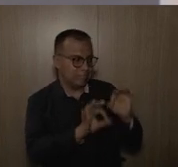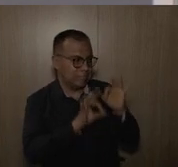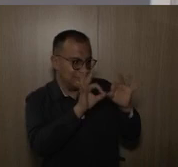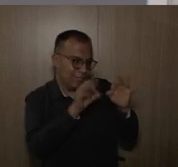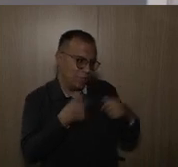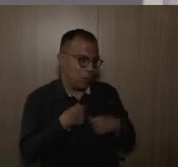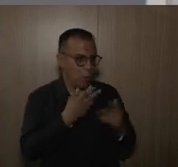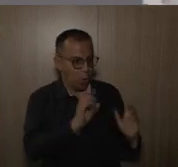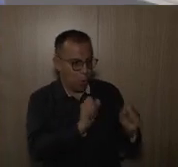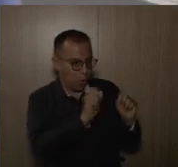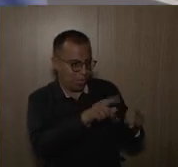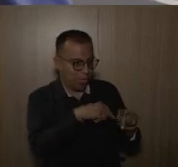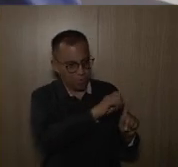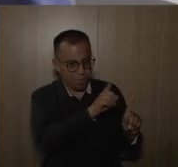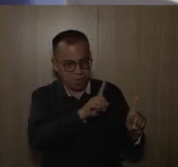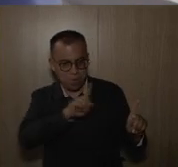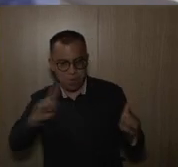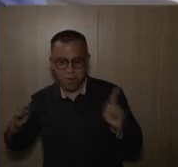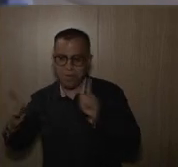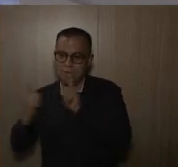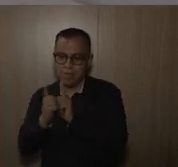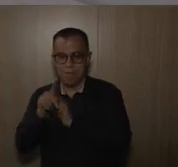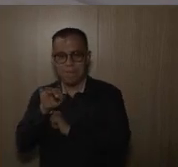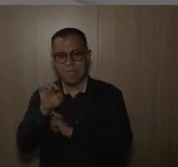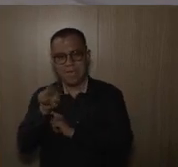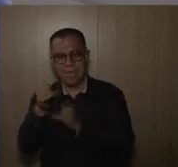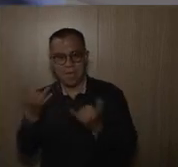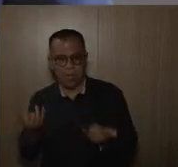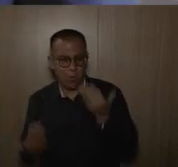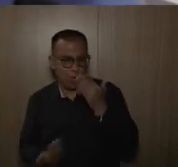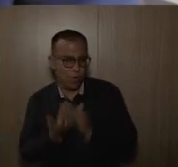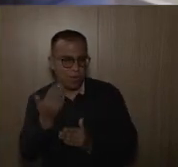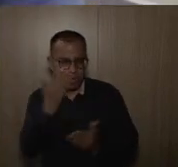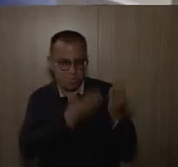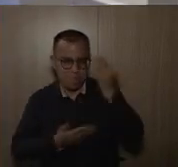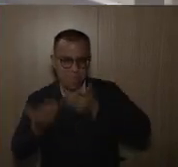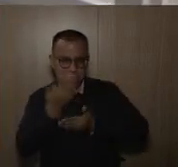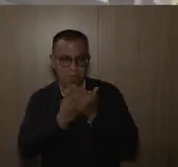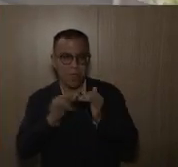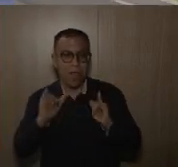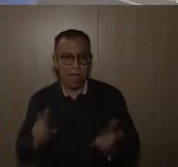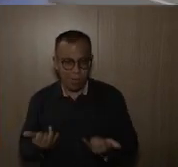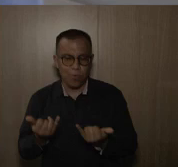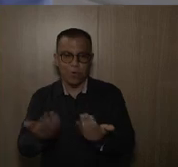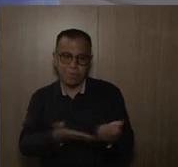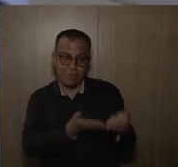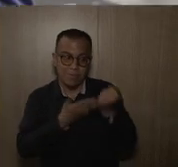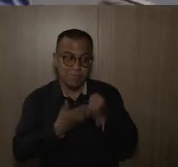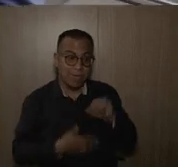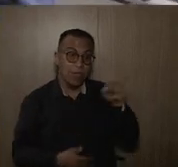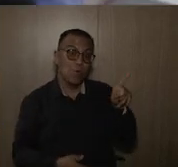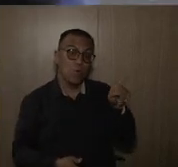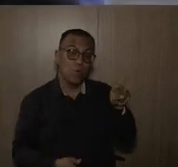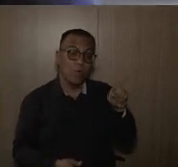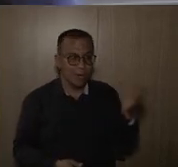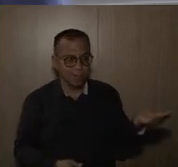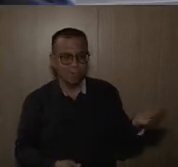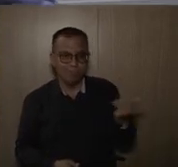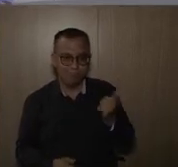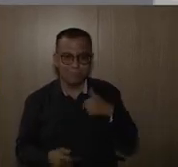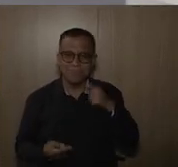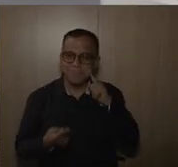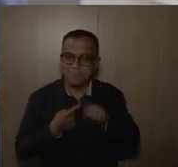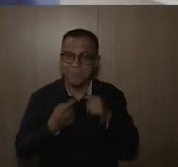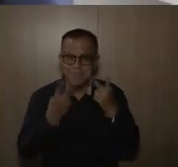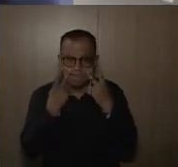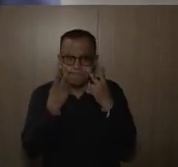regresar ya con Bianca, pero pues yo me voy a inventar aquí una cosa a ver cómo nos sale. Le voy a pedir a Juliana también que venga. Por aquí estoy